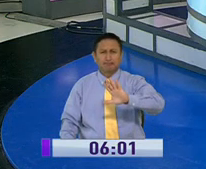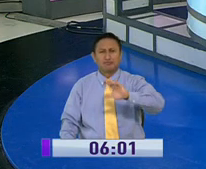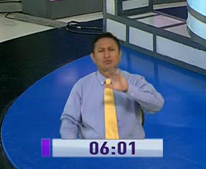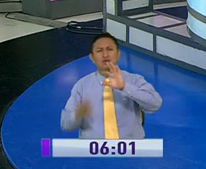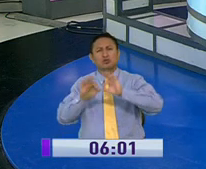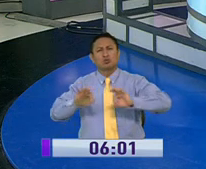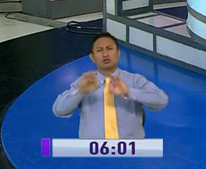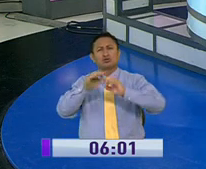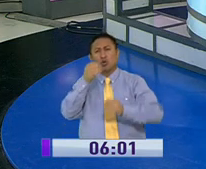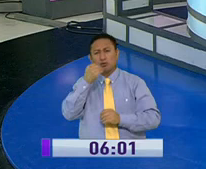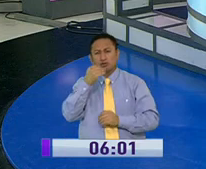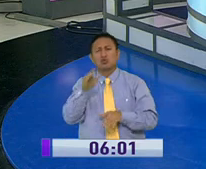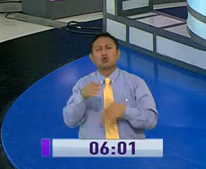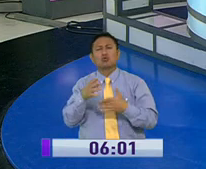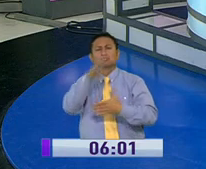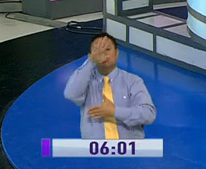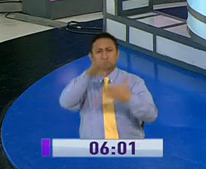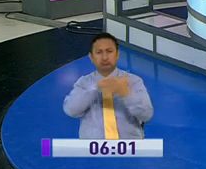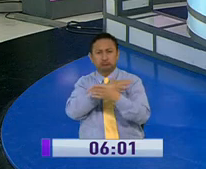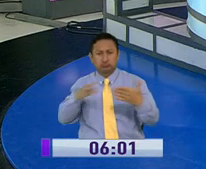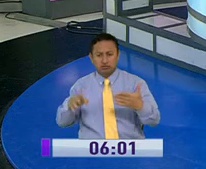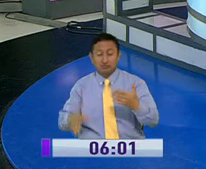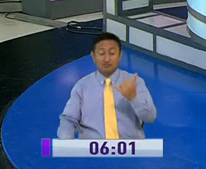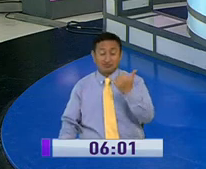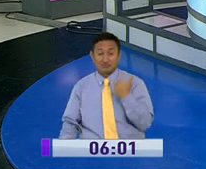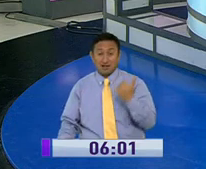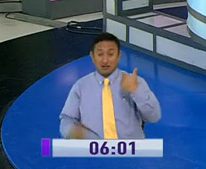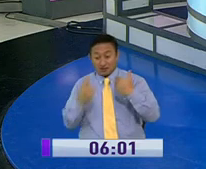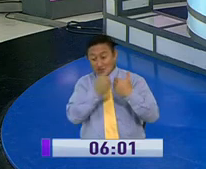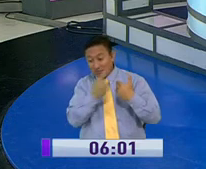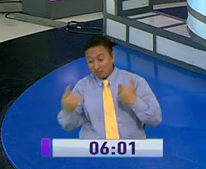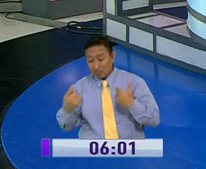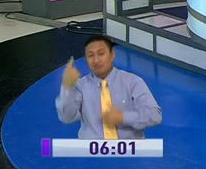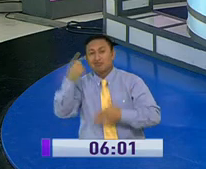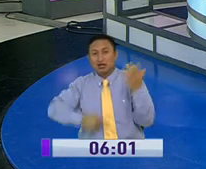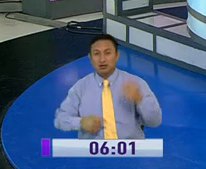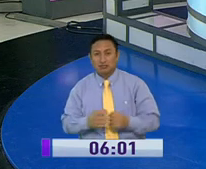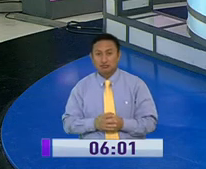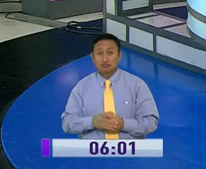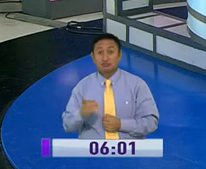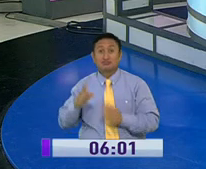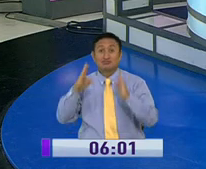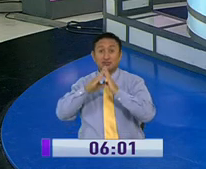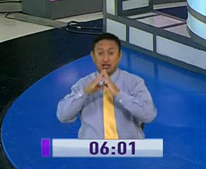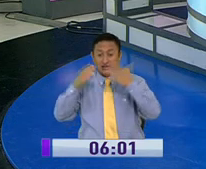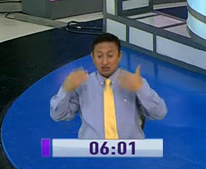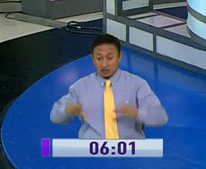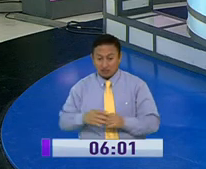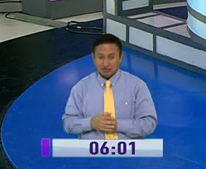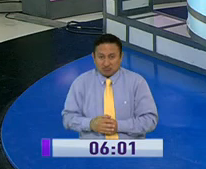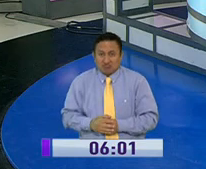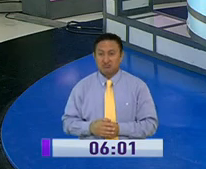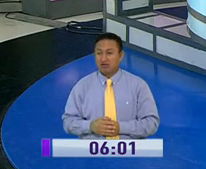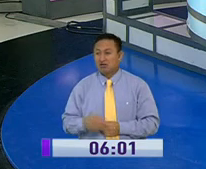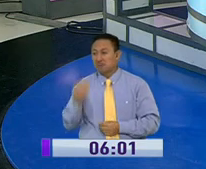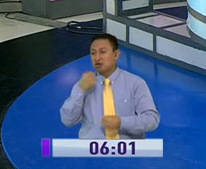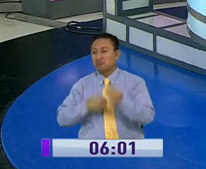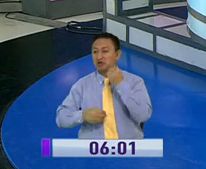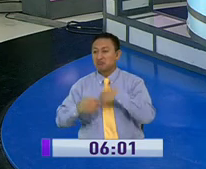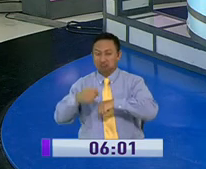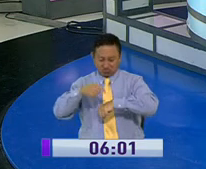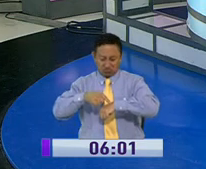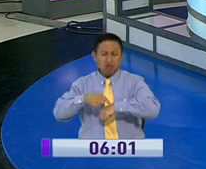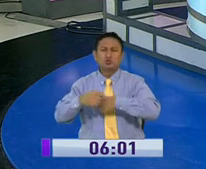de comidas. ¿Qué es lo que vamos a comer a lo largo de la semana? Porque claro, cuando estamos en casa, comemos mucho a deshoras y eso hace